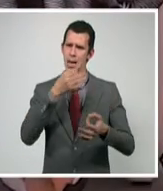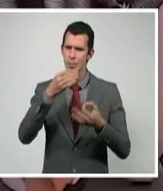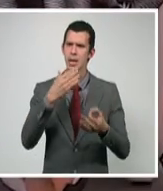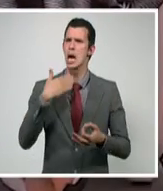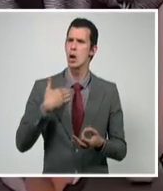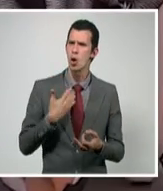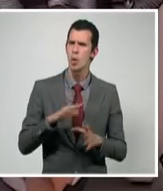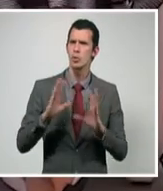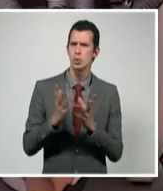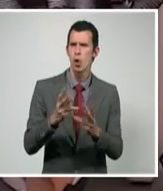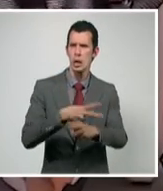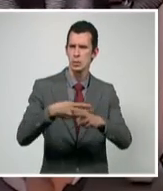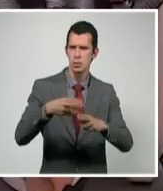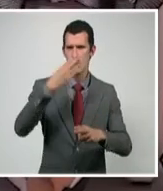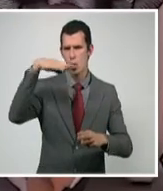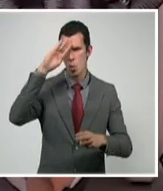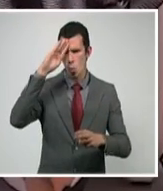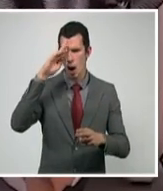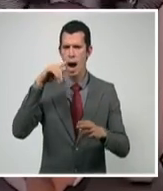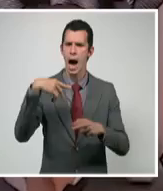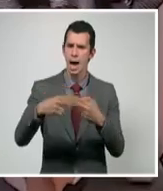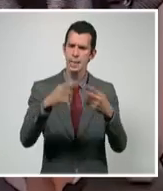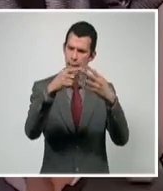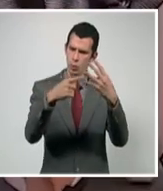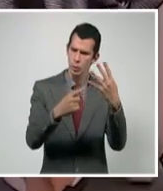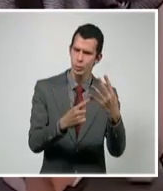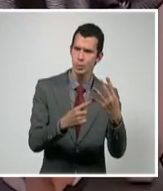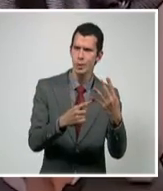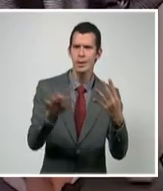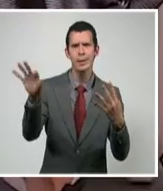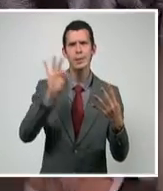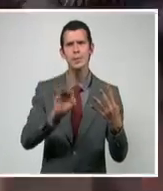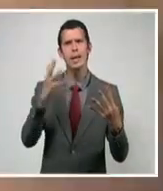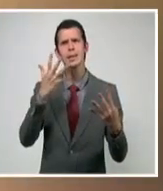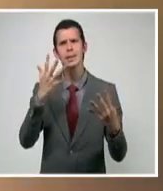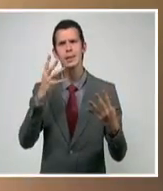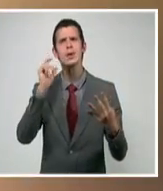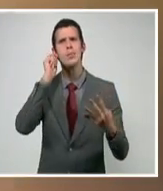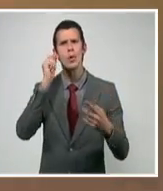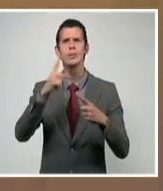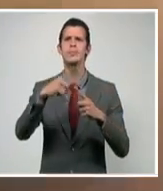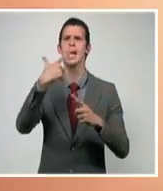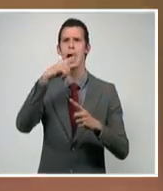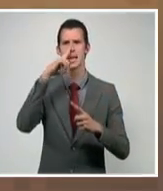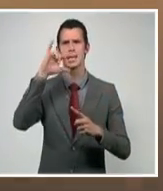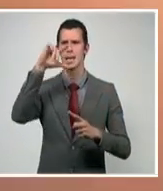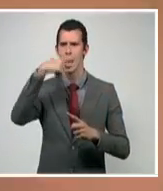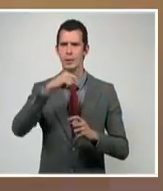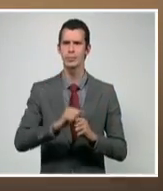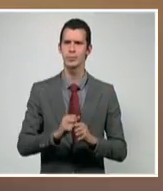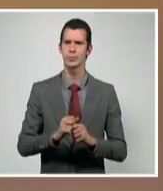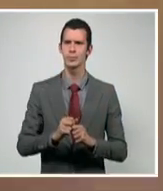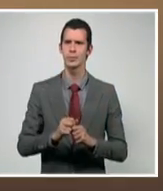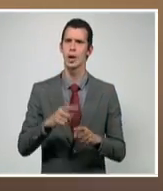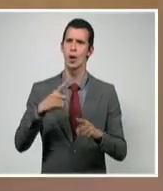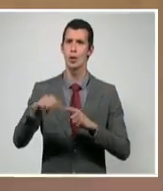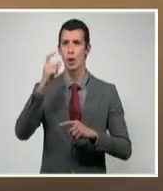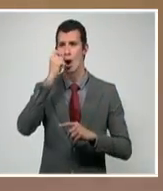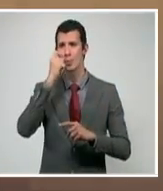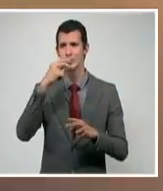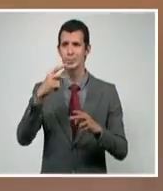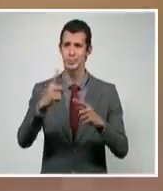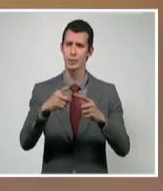conocidos operadores de la política anticubana como Rosa María Payá y Alexander Otaola. Precisamente Otaola, a raíz de los sucesos frente